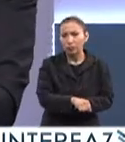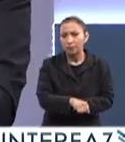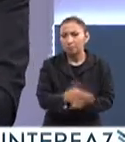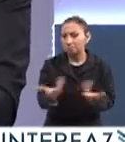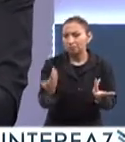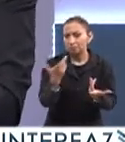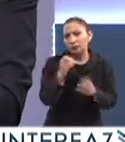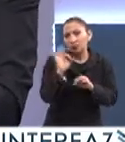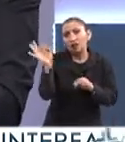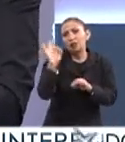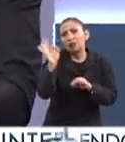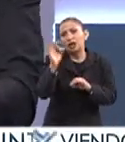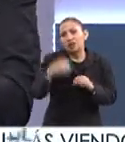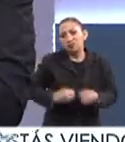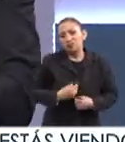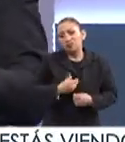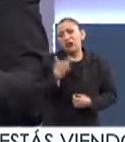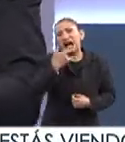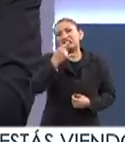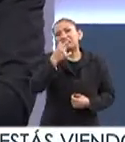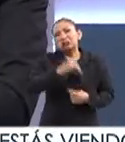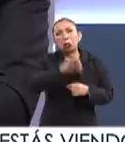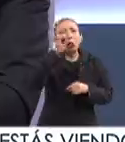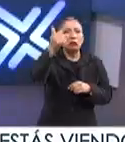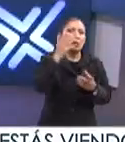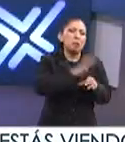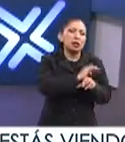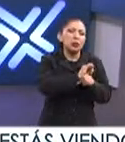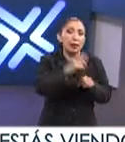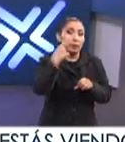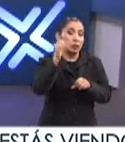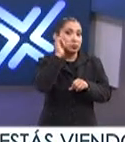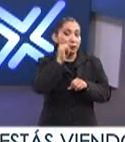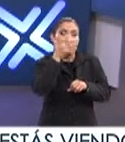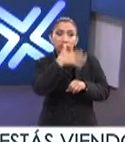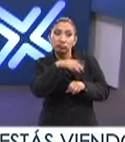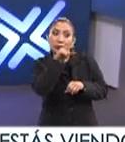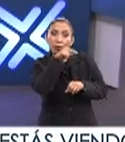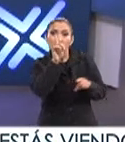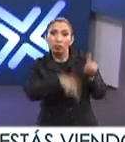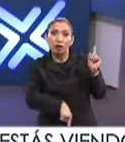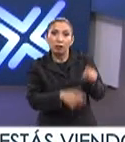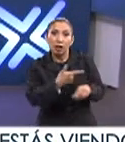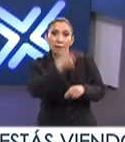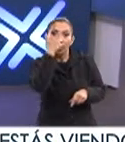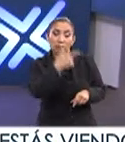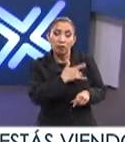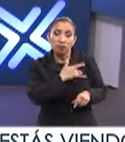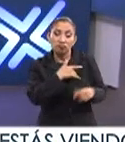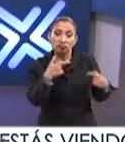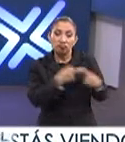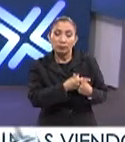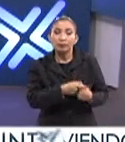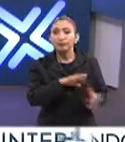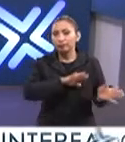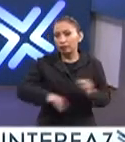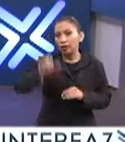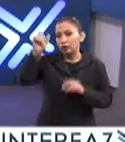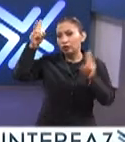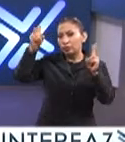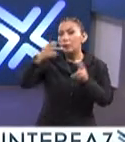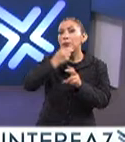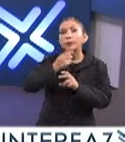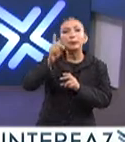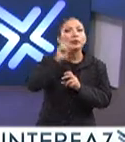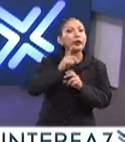y digo, tal vez puede ser gastritis, puede ser cualquier otra cosa más leve, pero siempre buscamos descartar lo grave, que sería un infarto. Claro. En el tema de